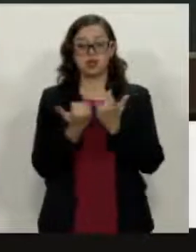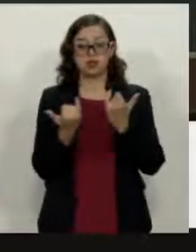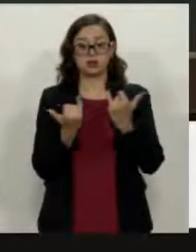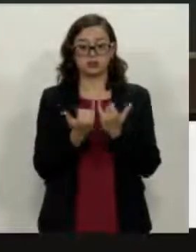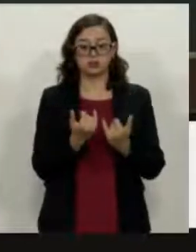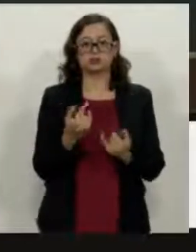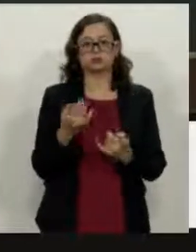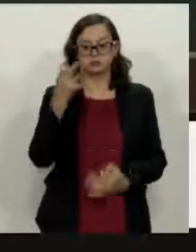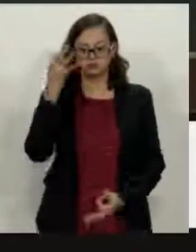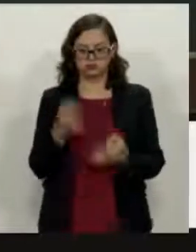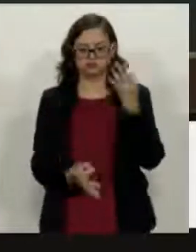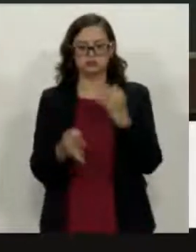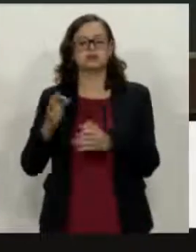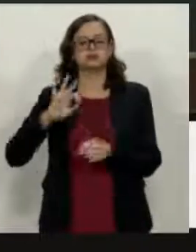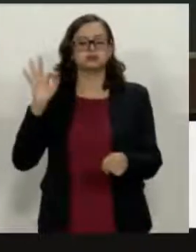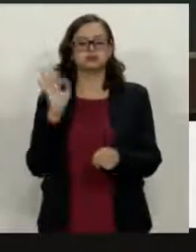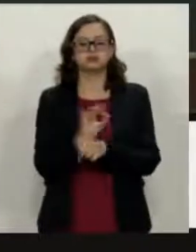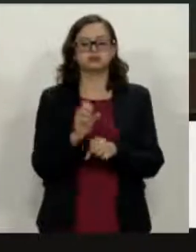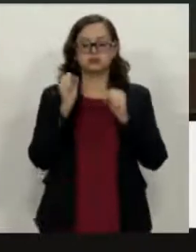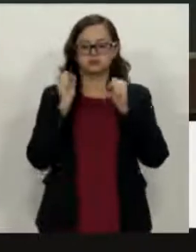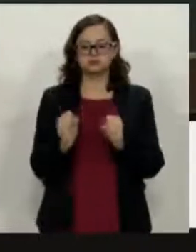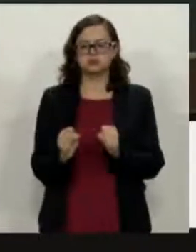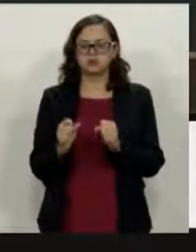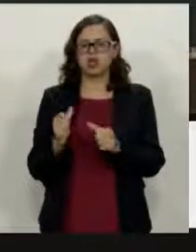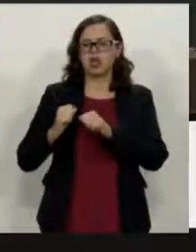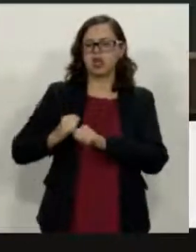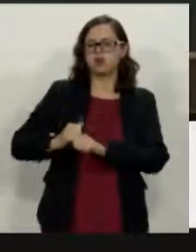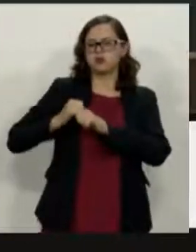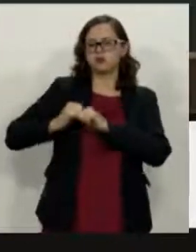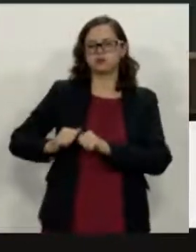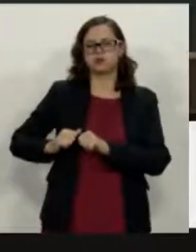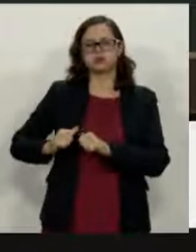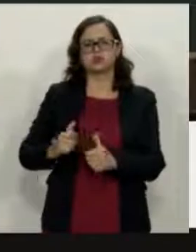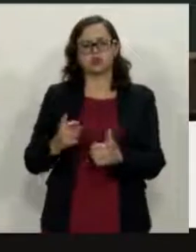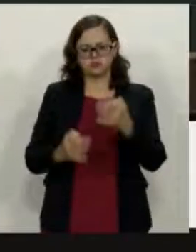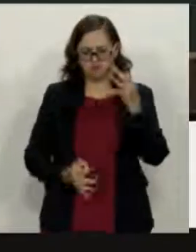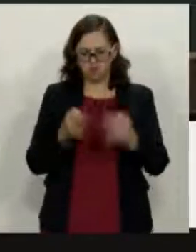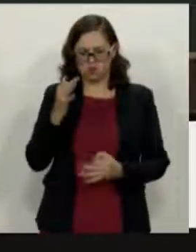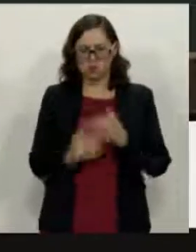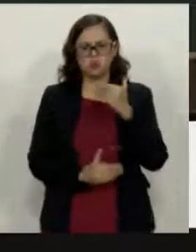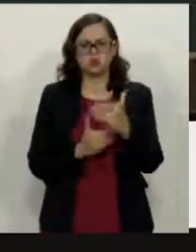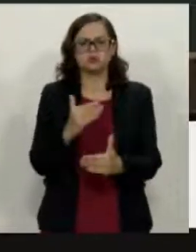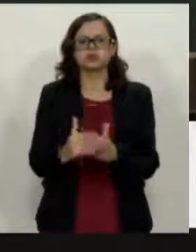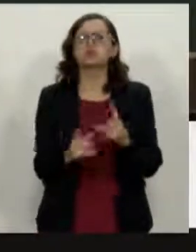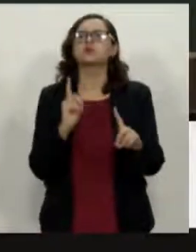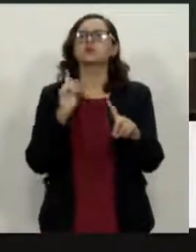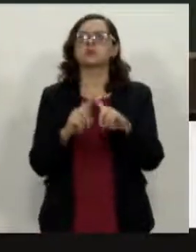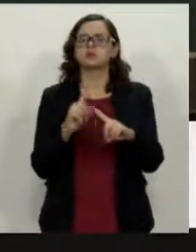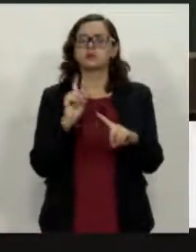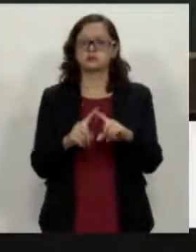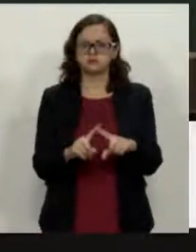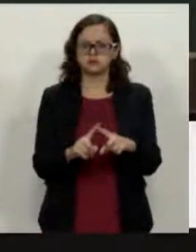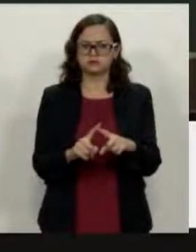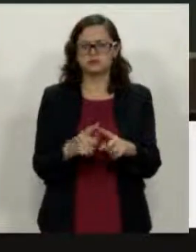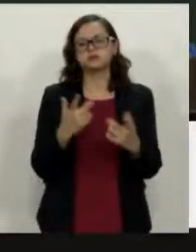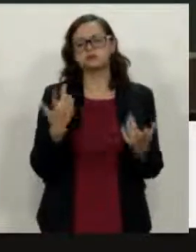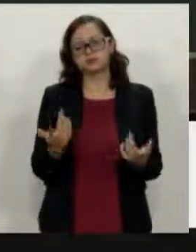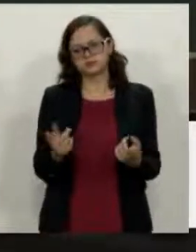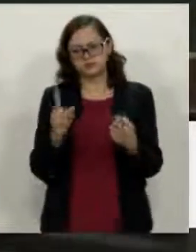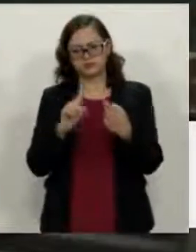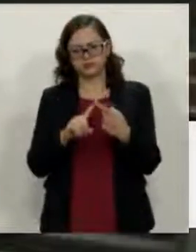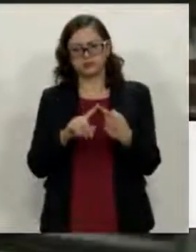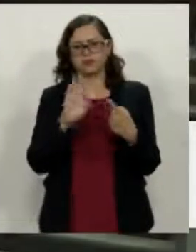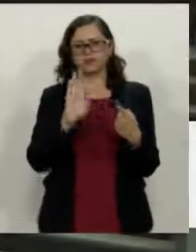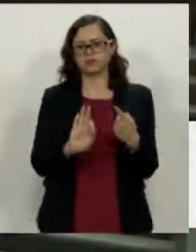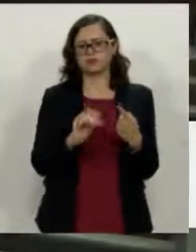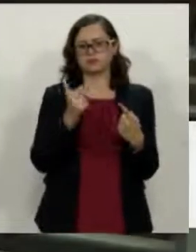se establece quiénes son las autoridades que podrán participar en el procedimiento. Estos son la